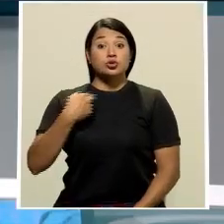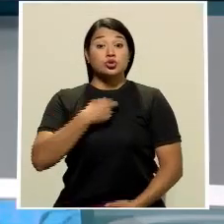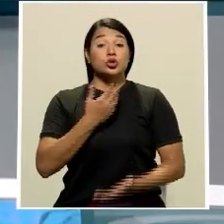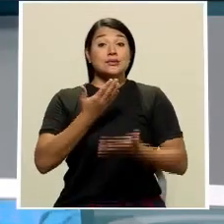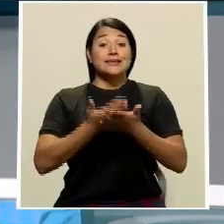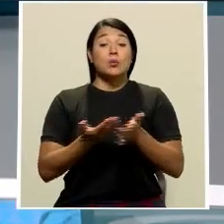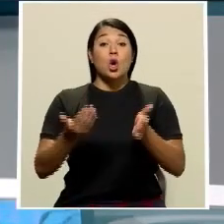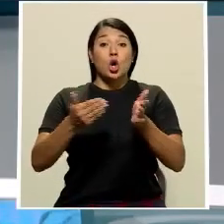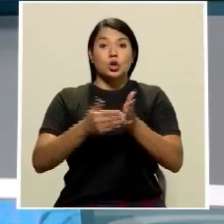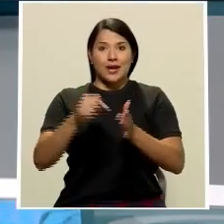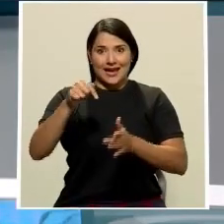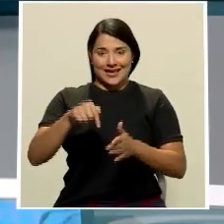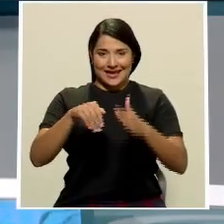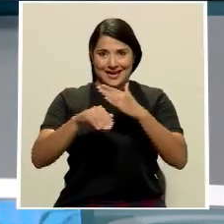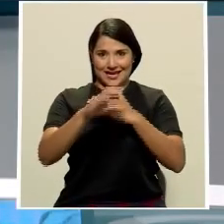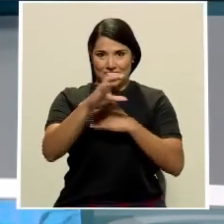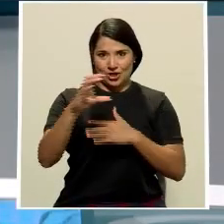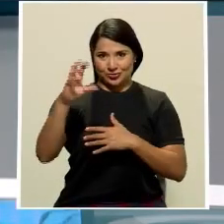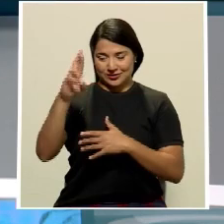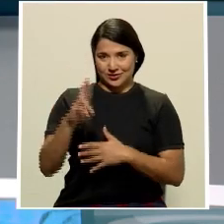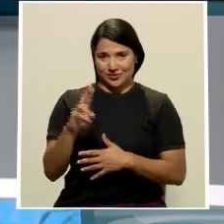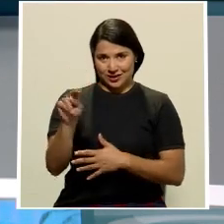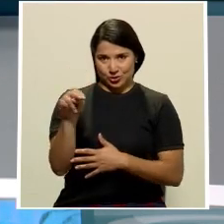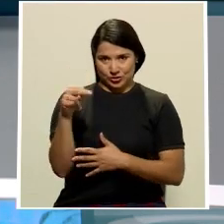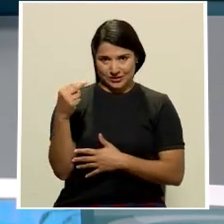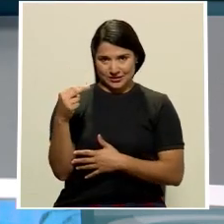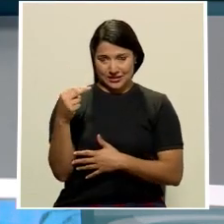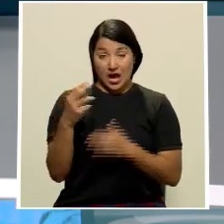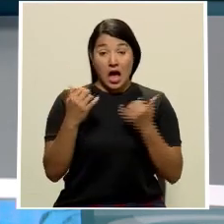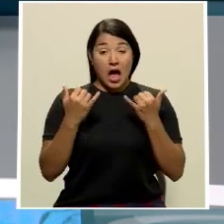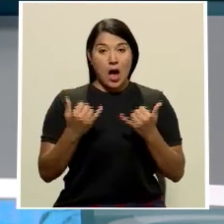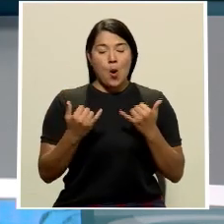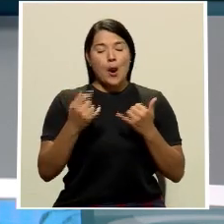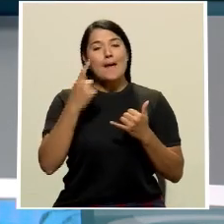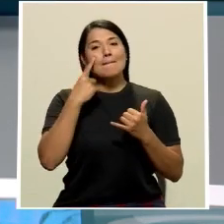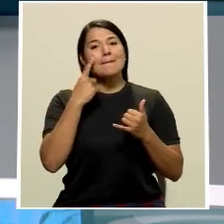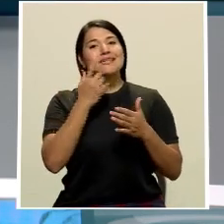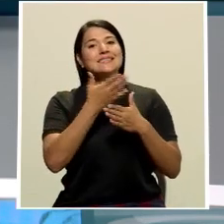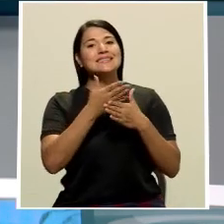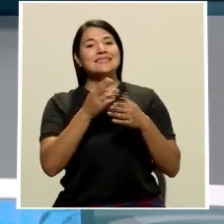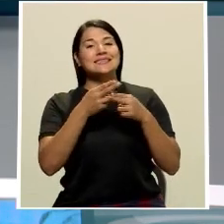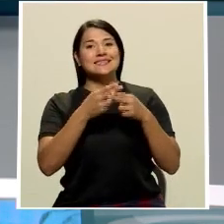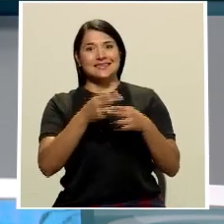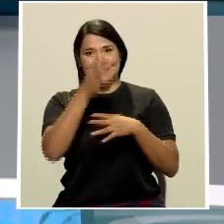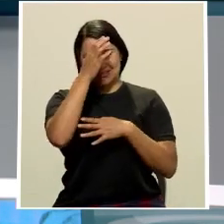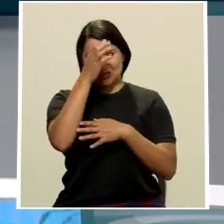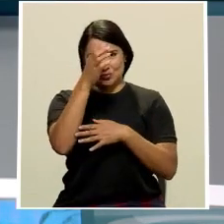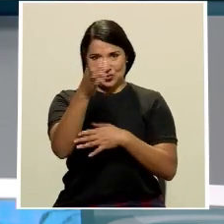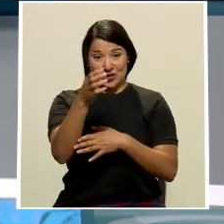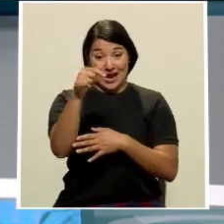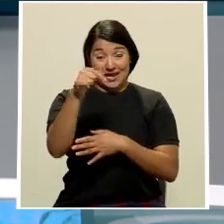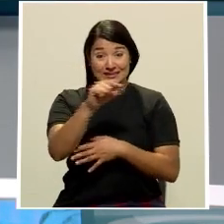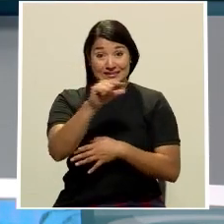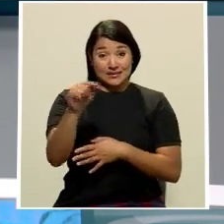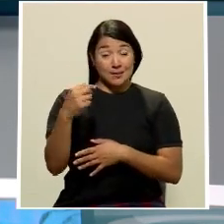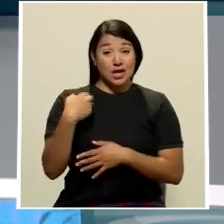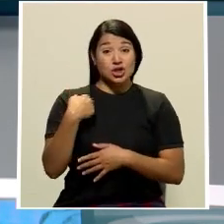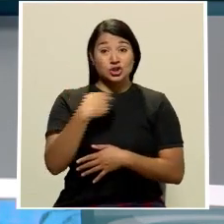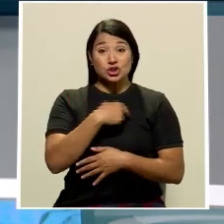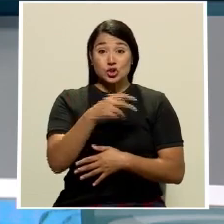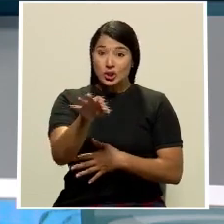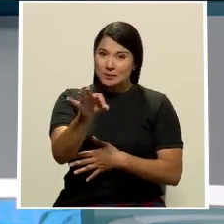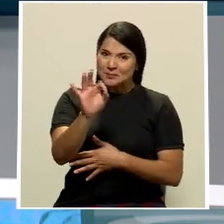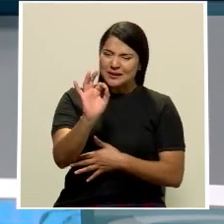Estamos de regreso en la edición estelar de Costa Rica Noticias. Vamos ahora a la sección cultural. Esta semana lo